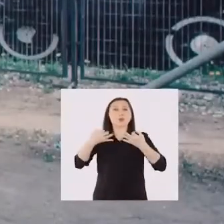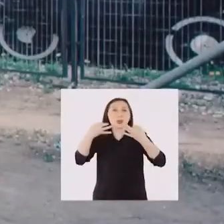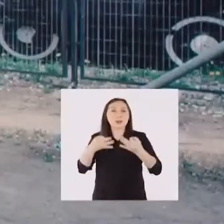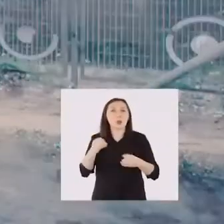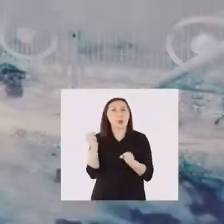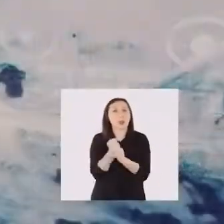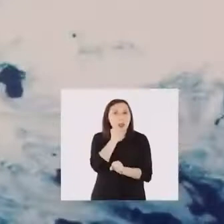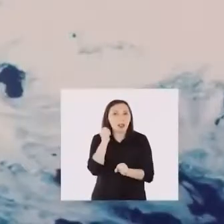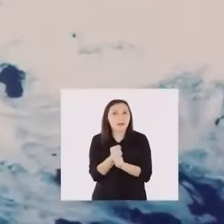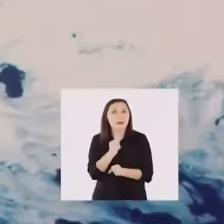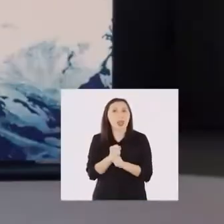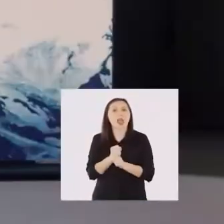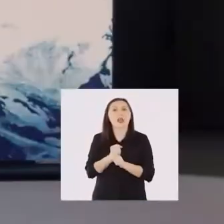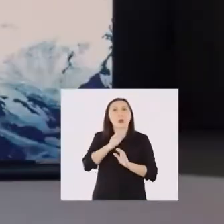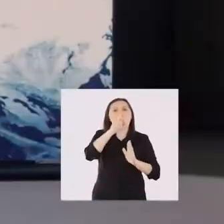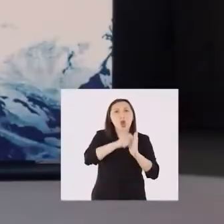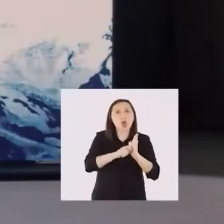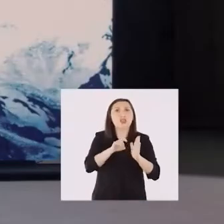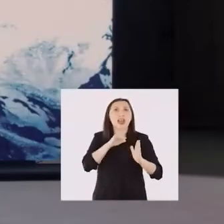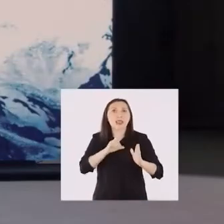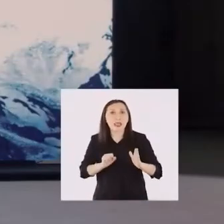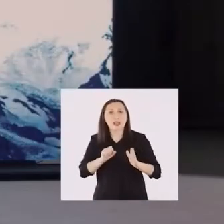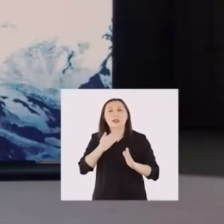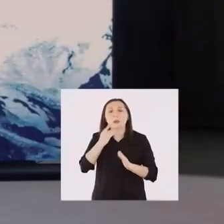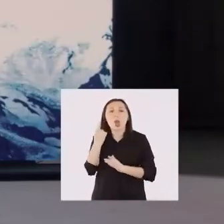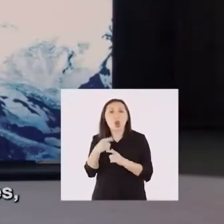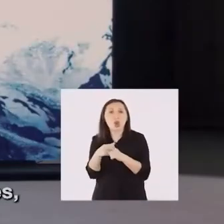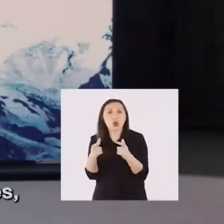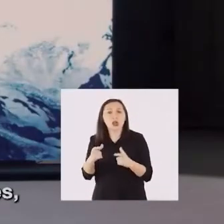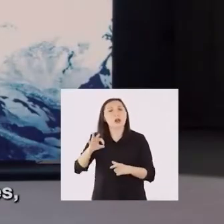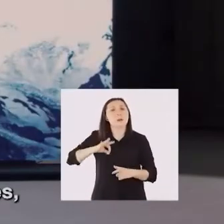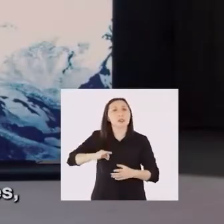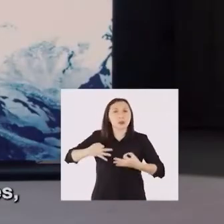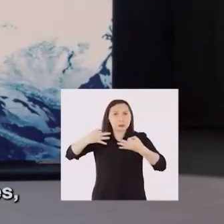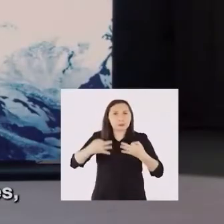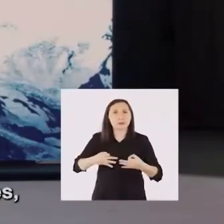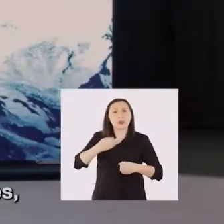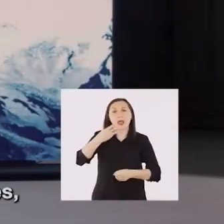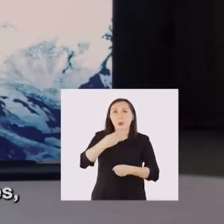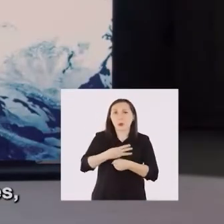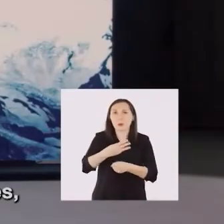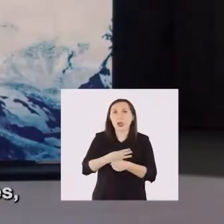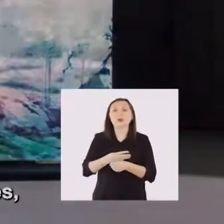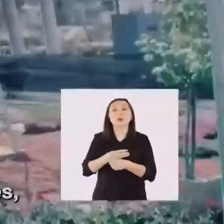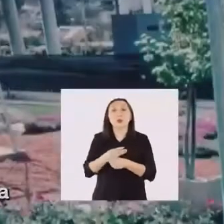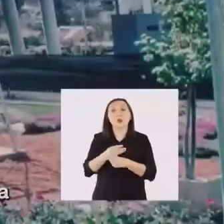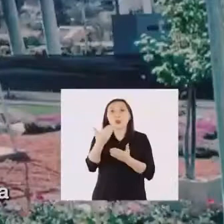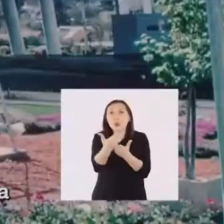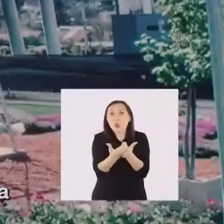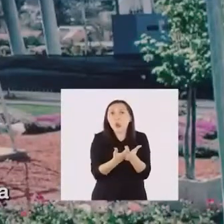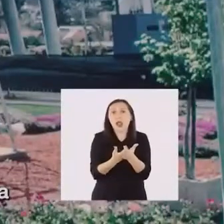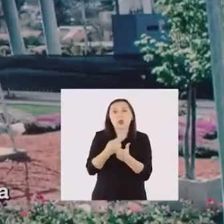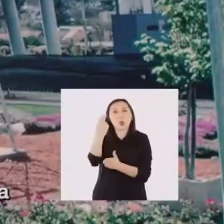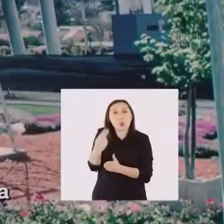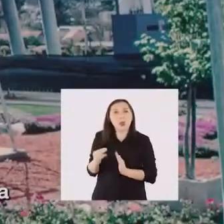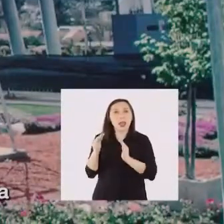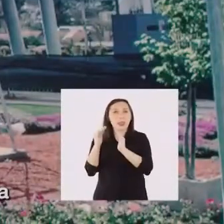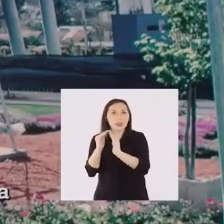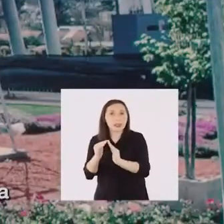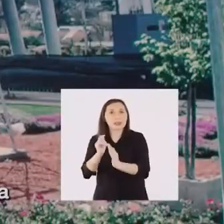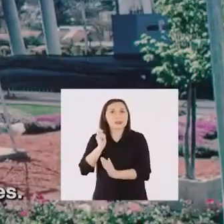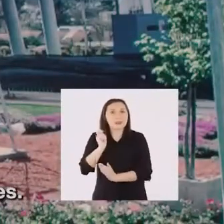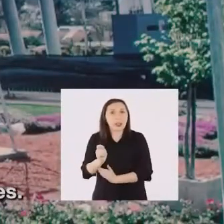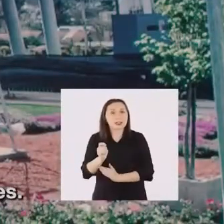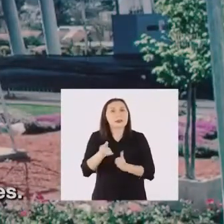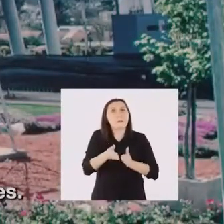lucharé por la seguridad laboral para contratas y honorarios, pensión digna para los adultos mayores, remuneración para las dueñas